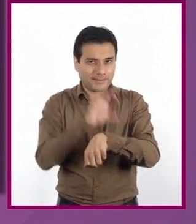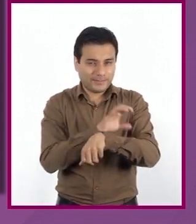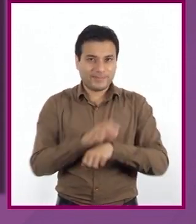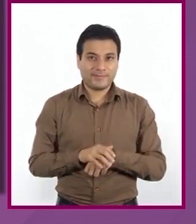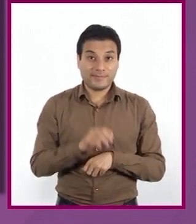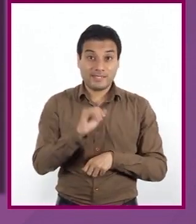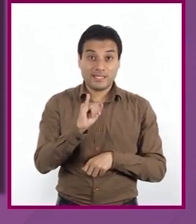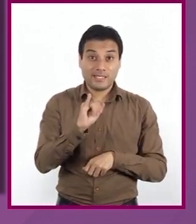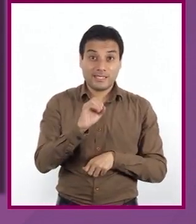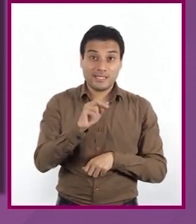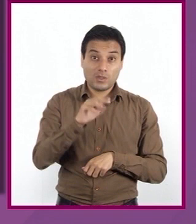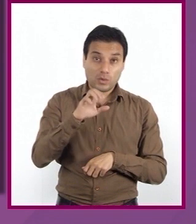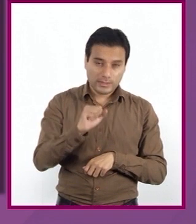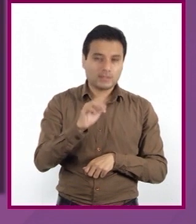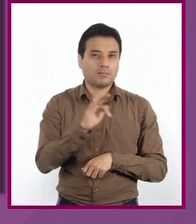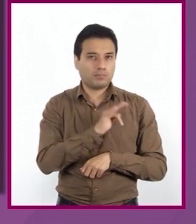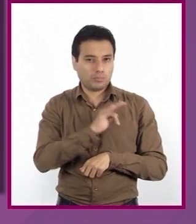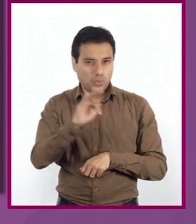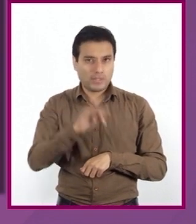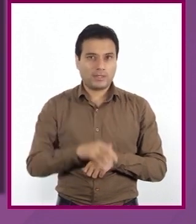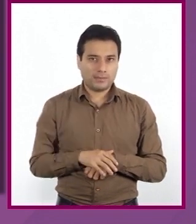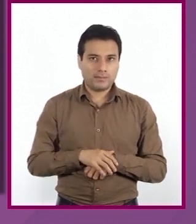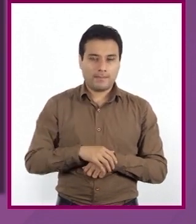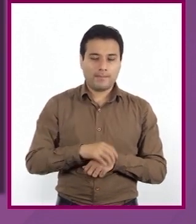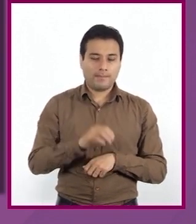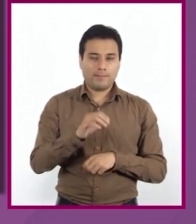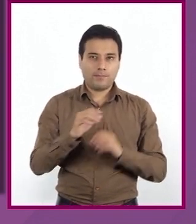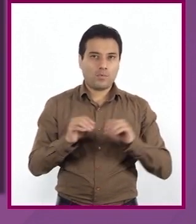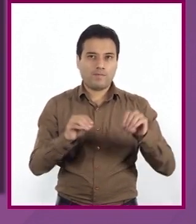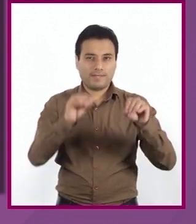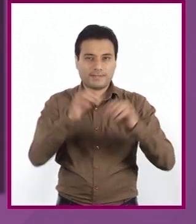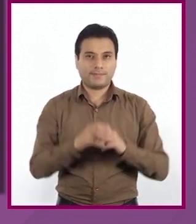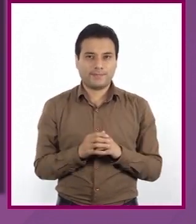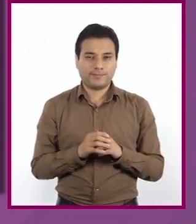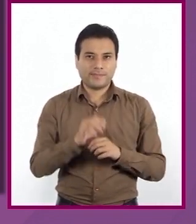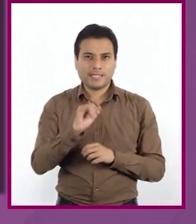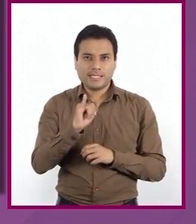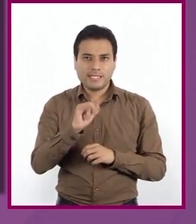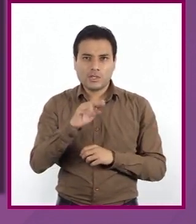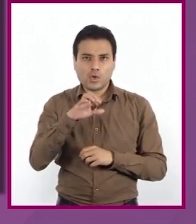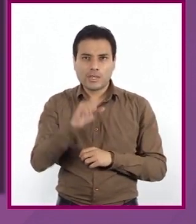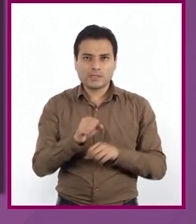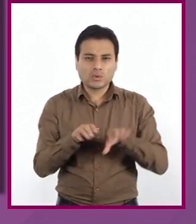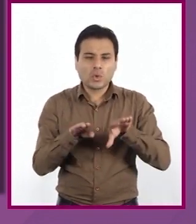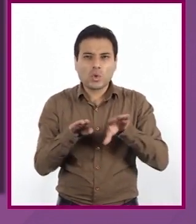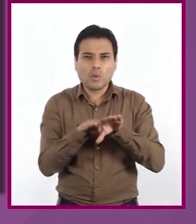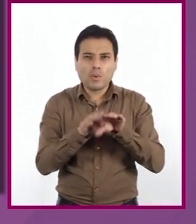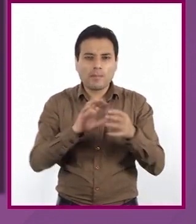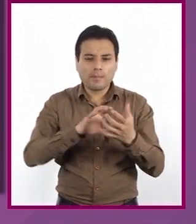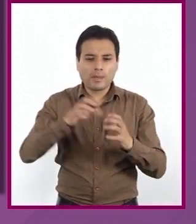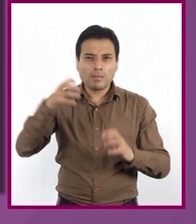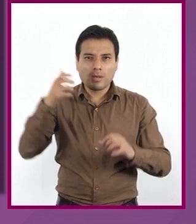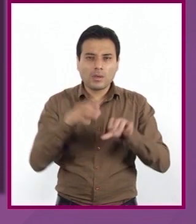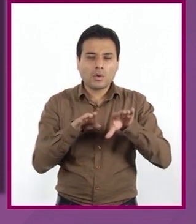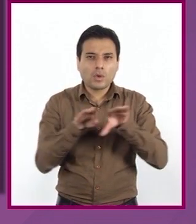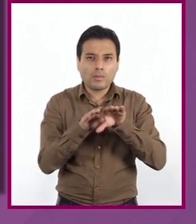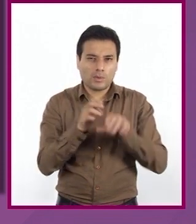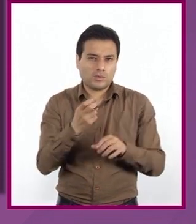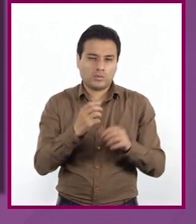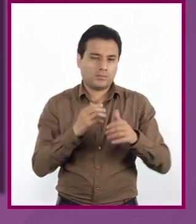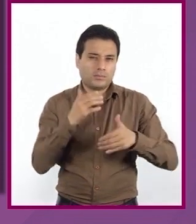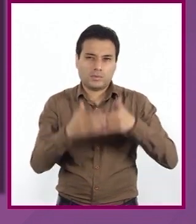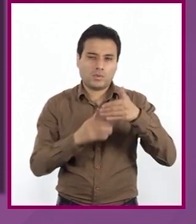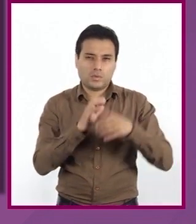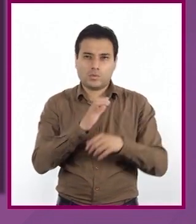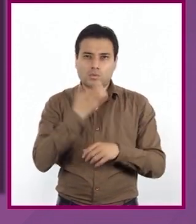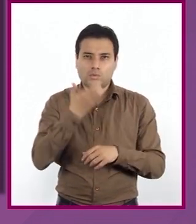puedan moverse o no. La disposición de los iones se debe a un par de hechos que siempre ocurren en la naturaleza y por ello les